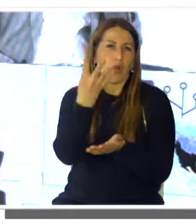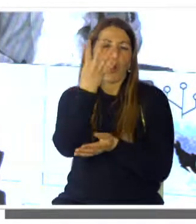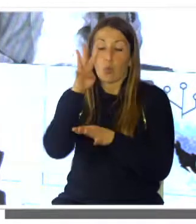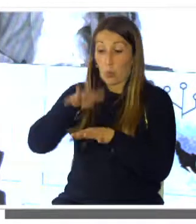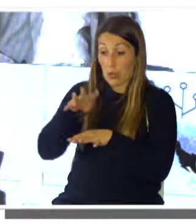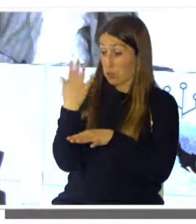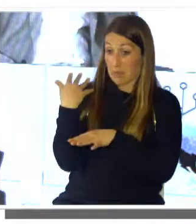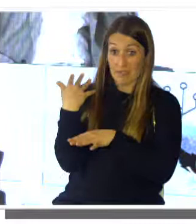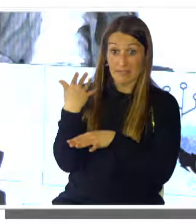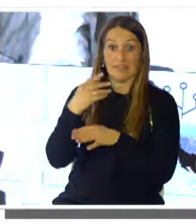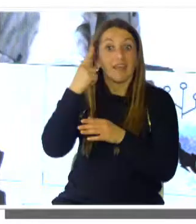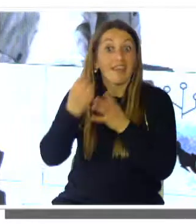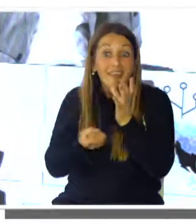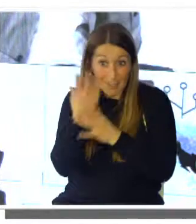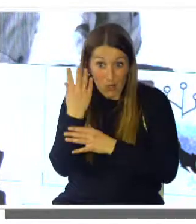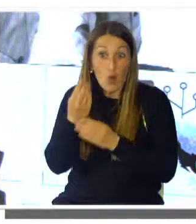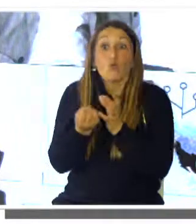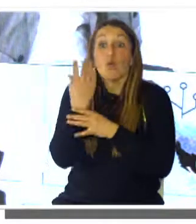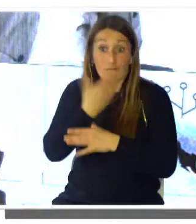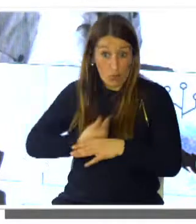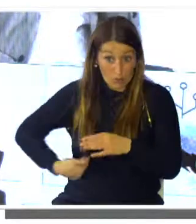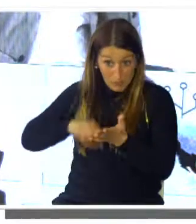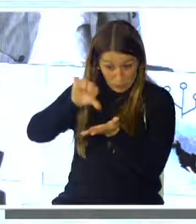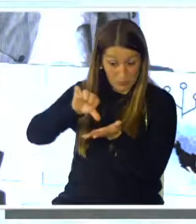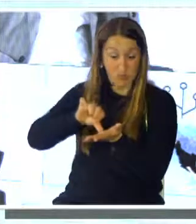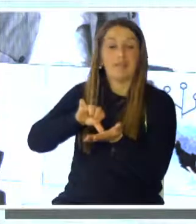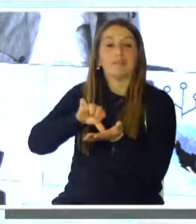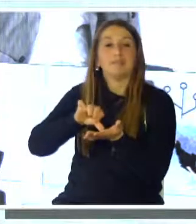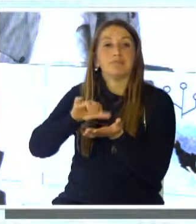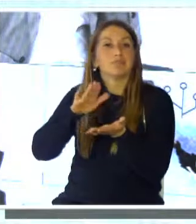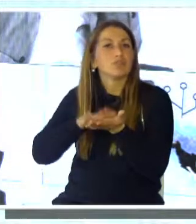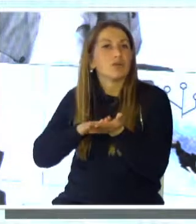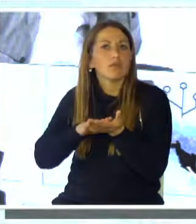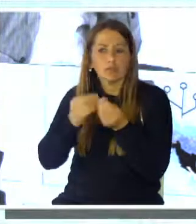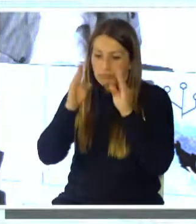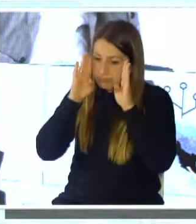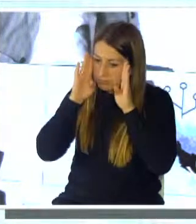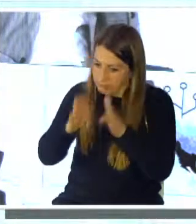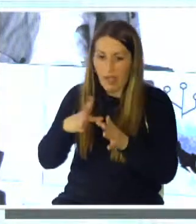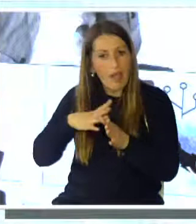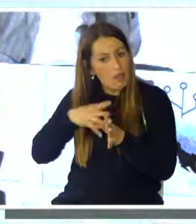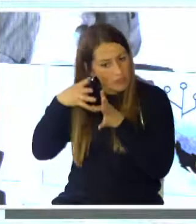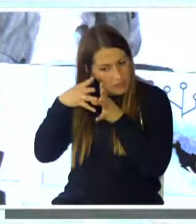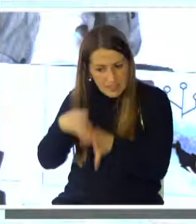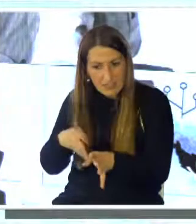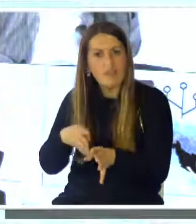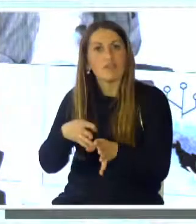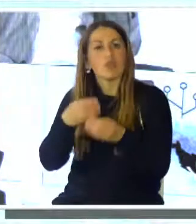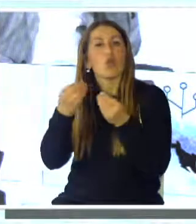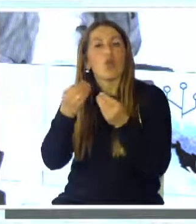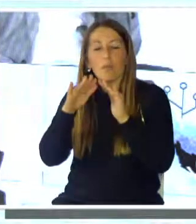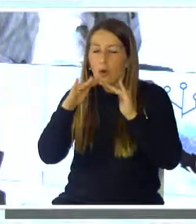meses se creó un área nueva de gobierno la ciudad sobre que tiene un foco que tiene un desafío que es definir estándares